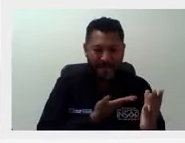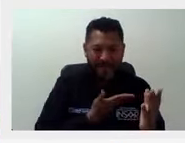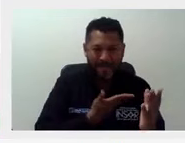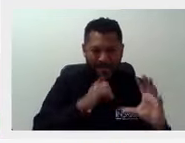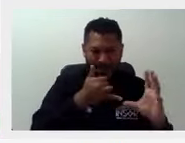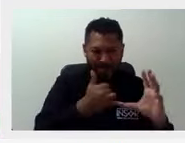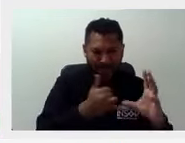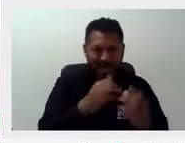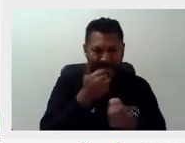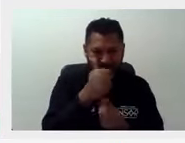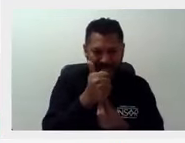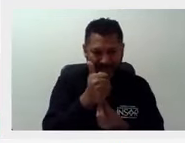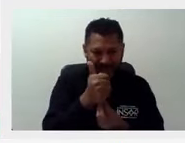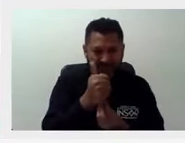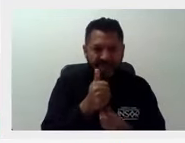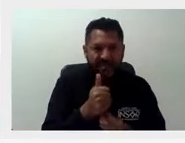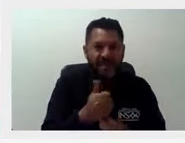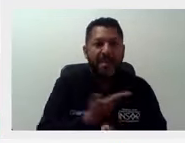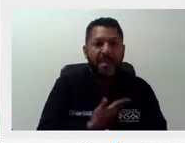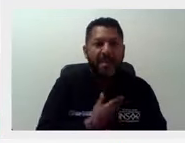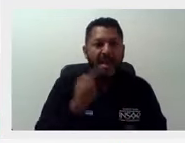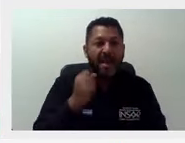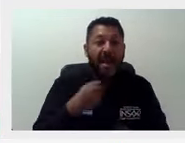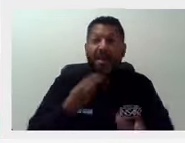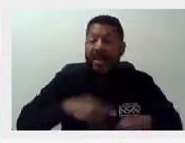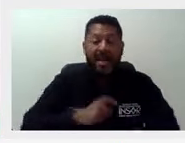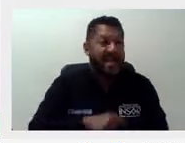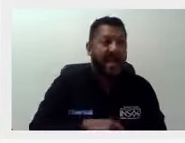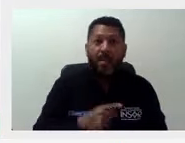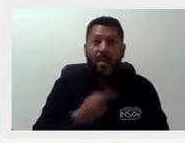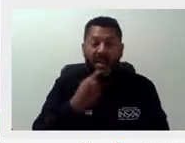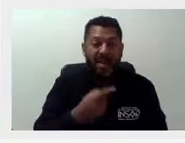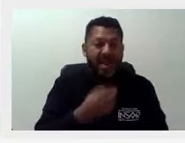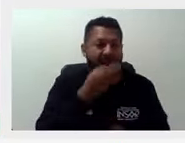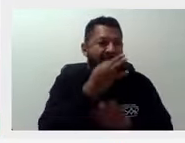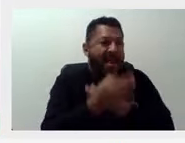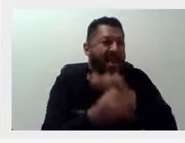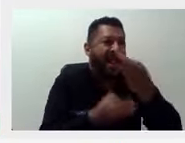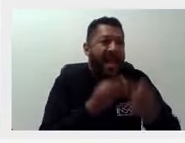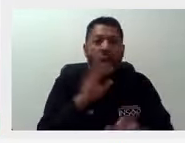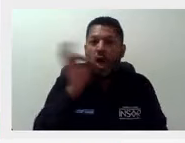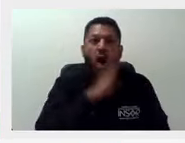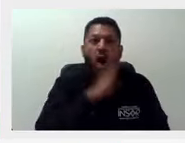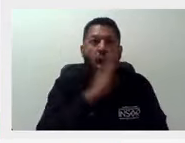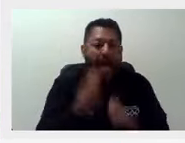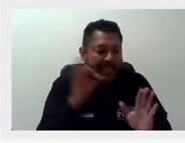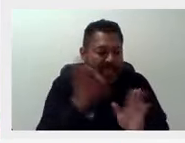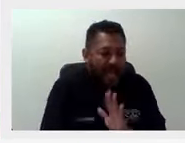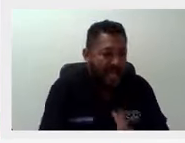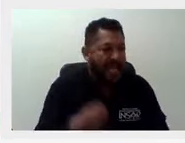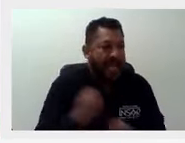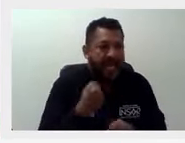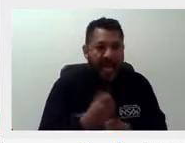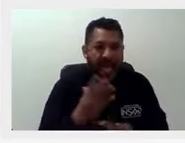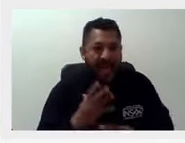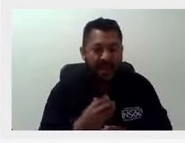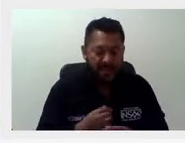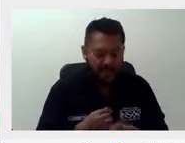décimo, como yo siento que están perdiendo el tiempo, no están haciendo nada, es que no les están dejando trabajo. Y también veo